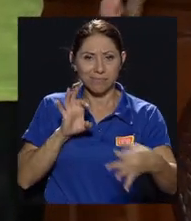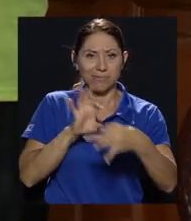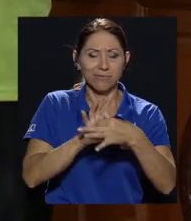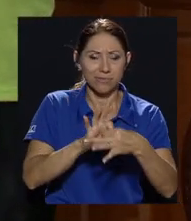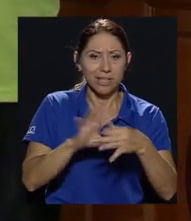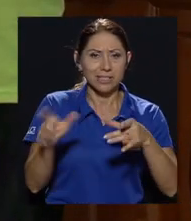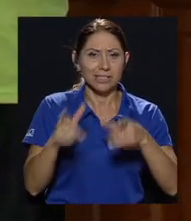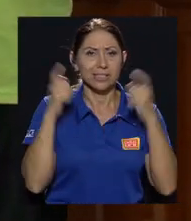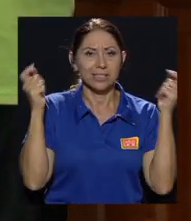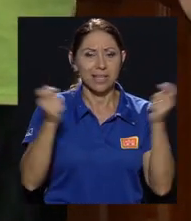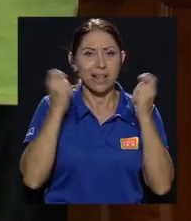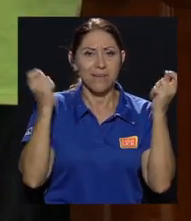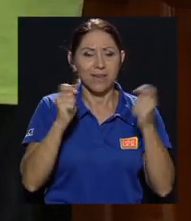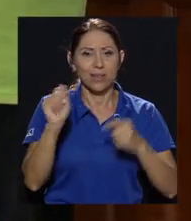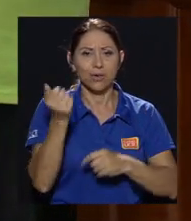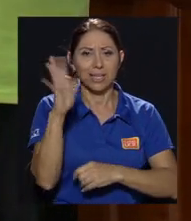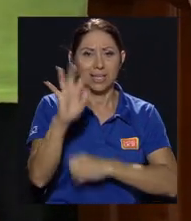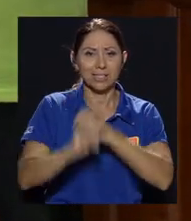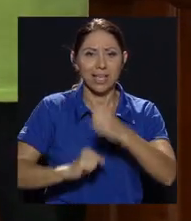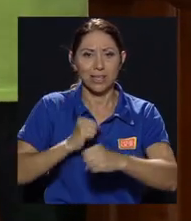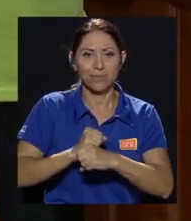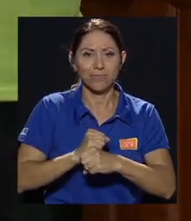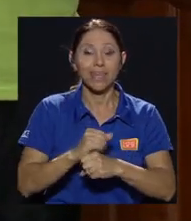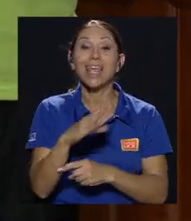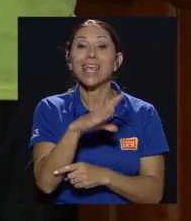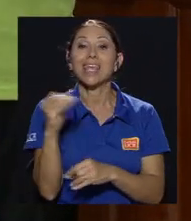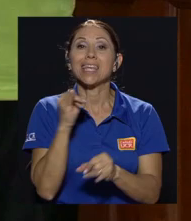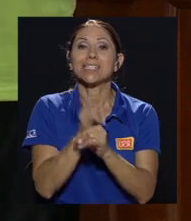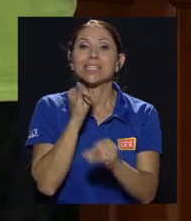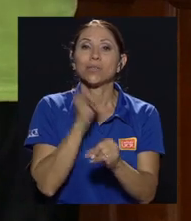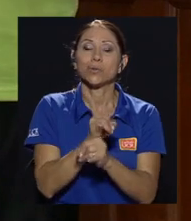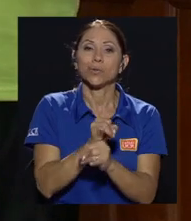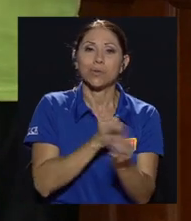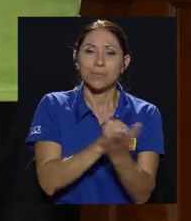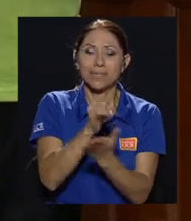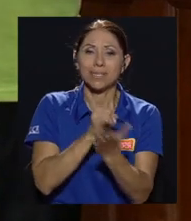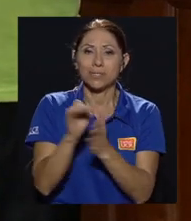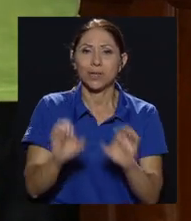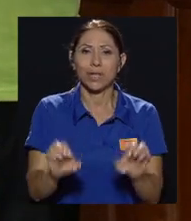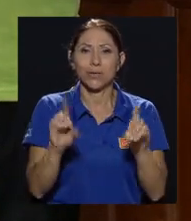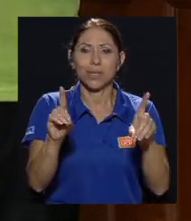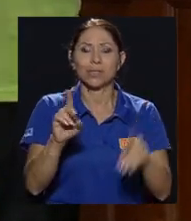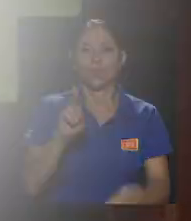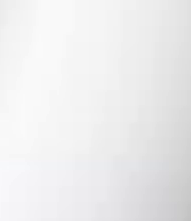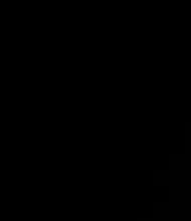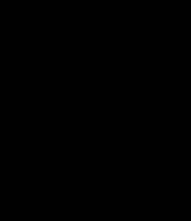de su 15 aniversario, y el Instituto de Investigación en Educación de la UCR.